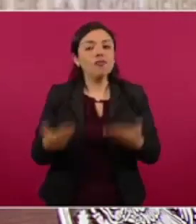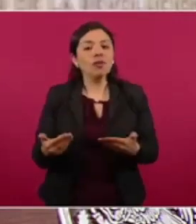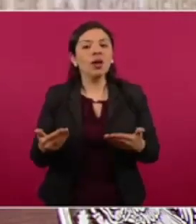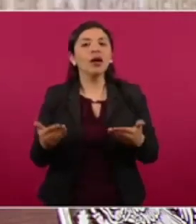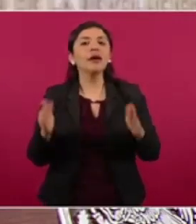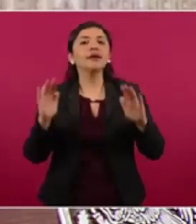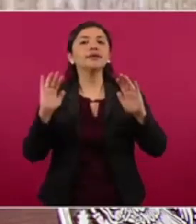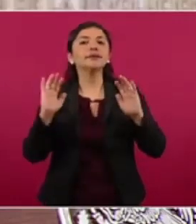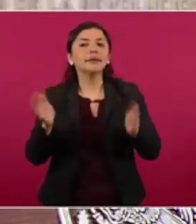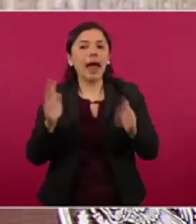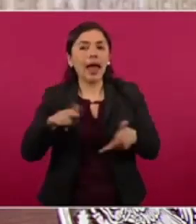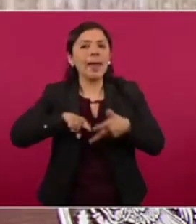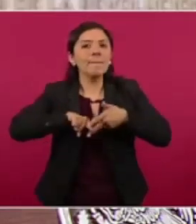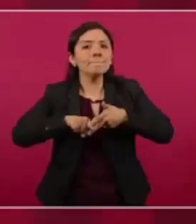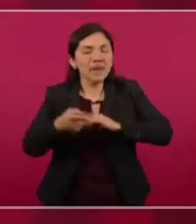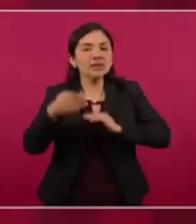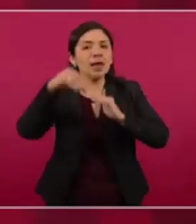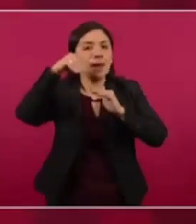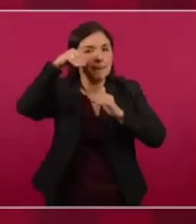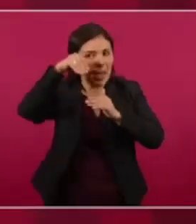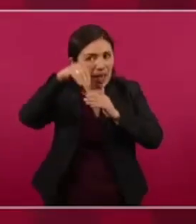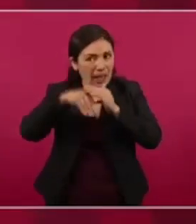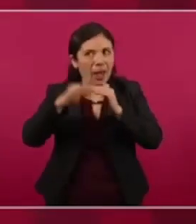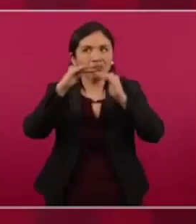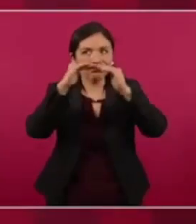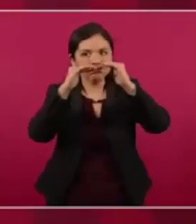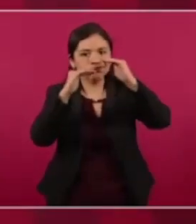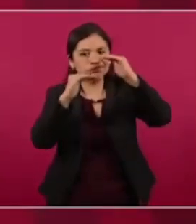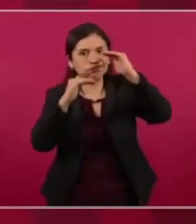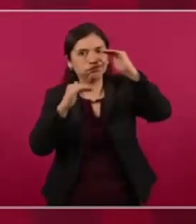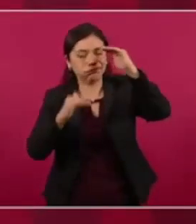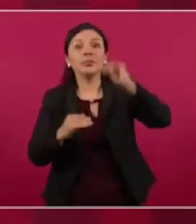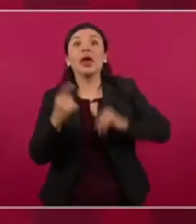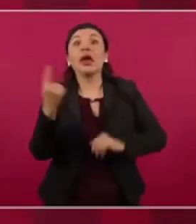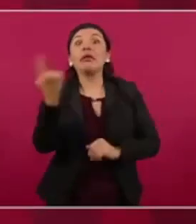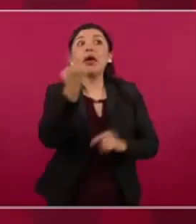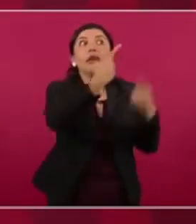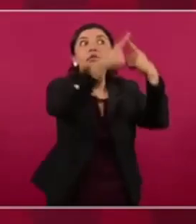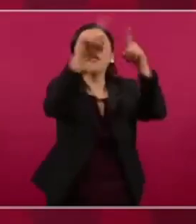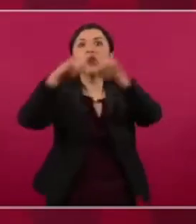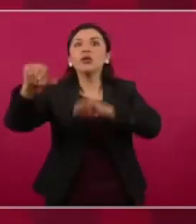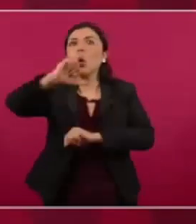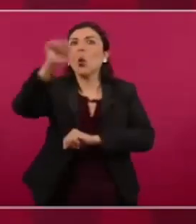va a la baja, a diferencia de otros países.